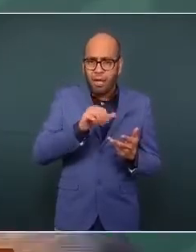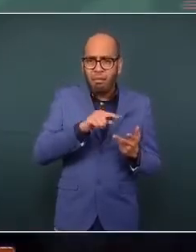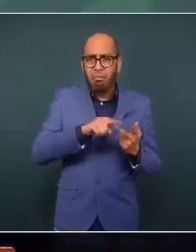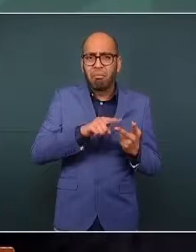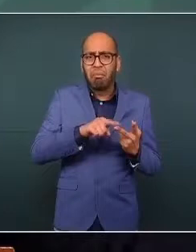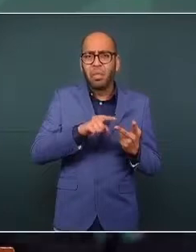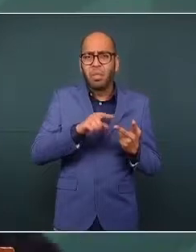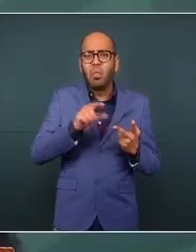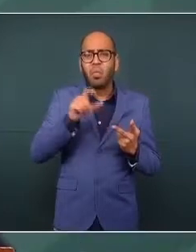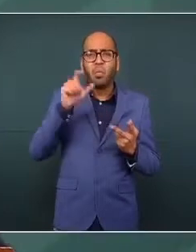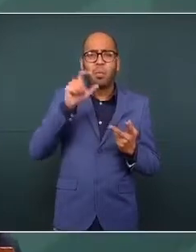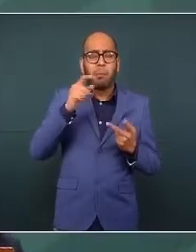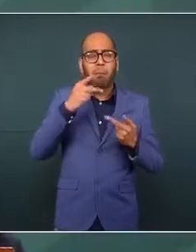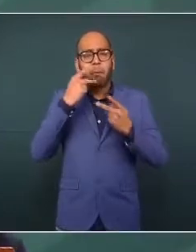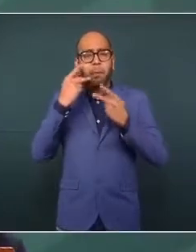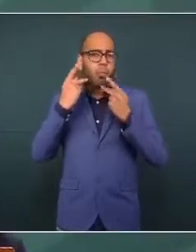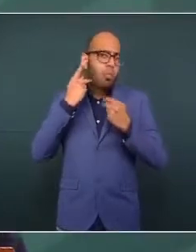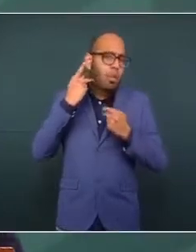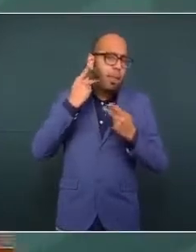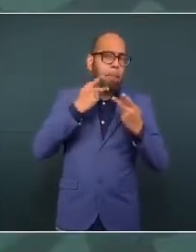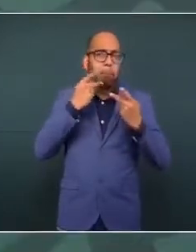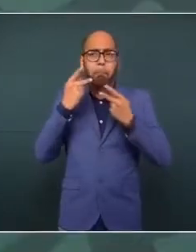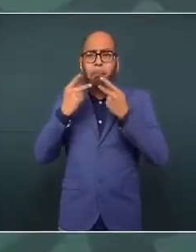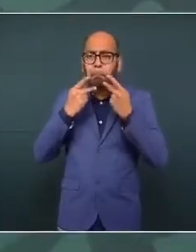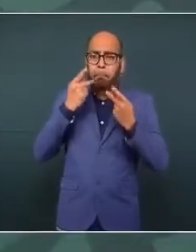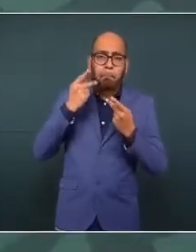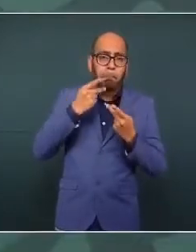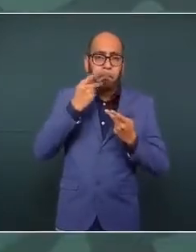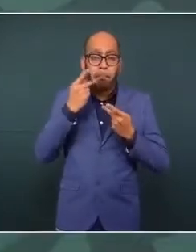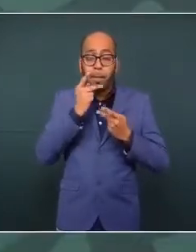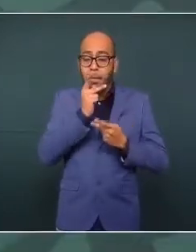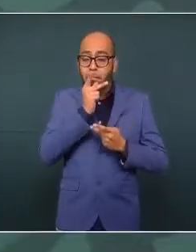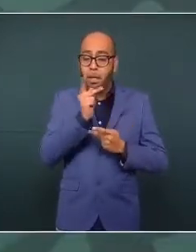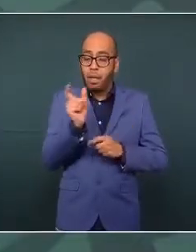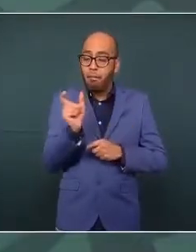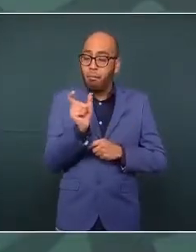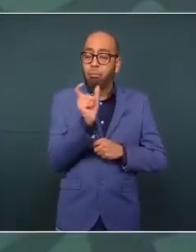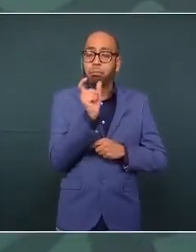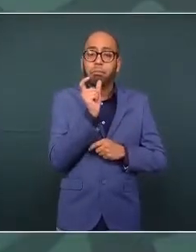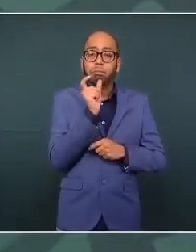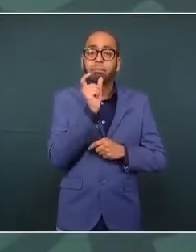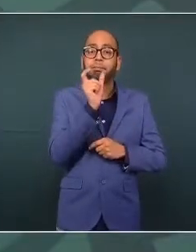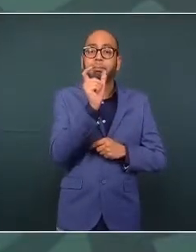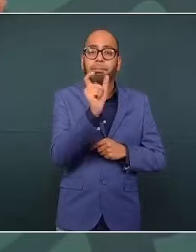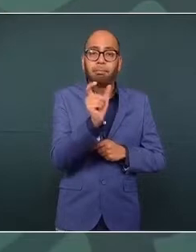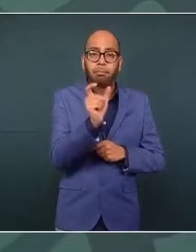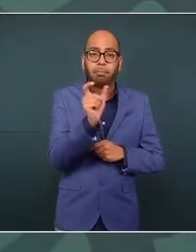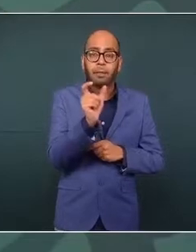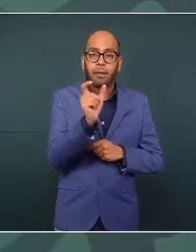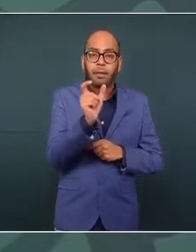en los discursos políticos, no se usaba esa palabra, ese término, ese concepto, como si